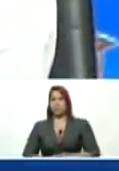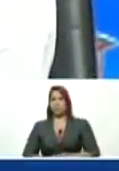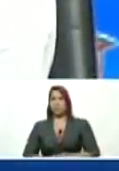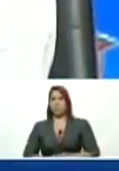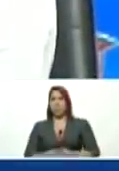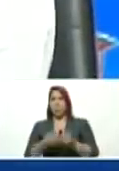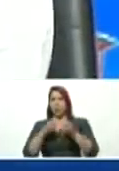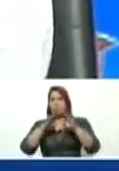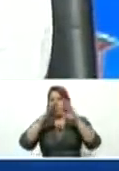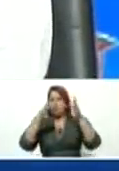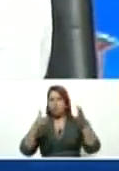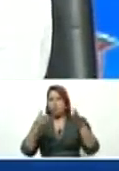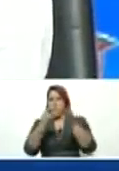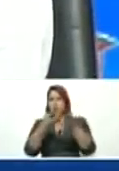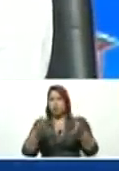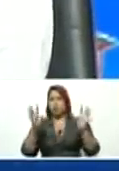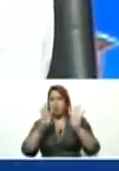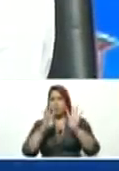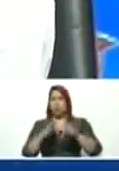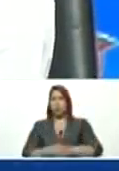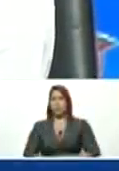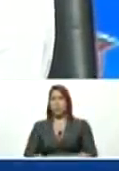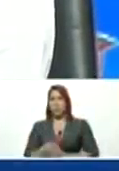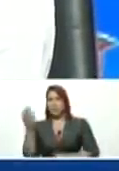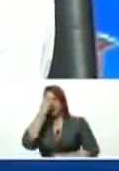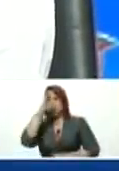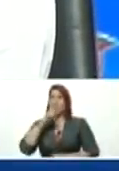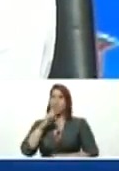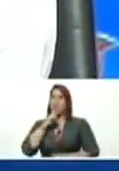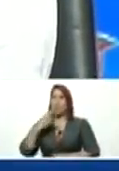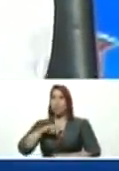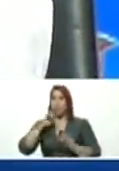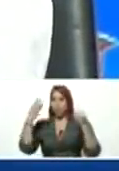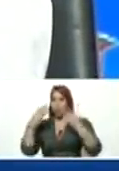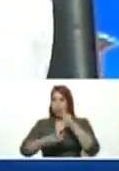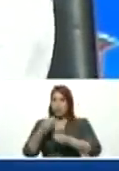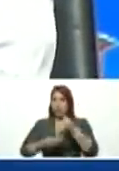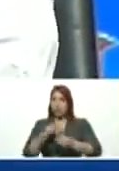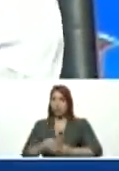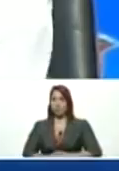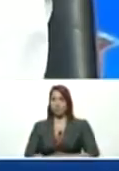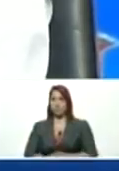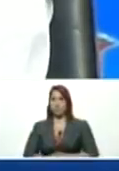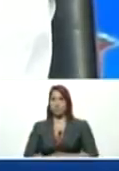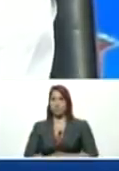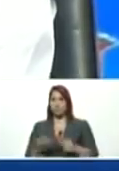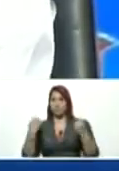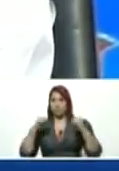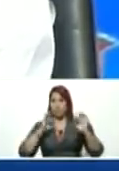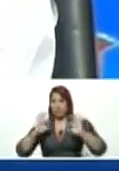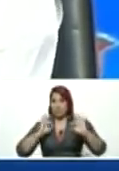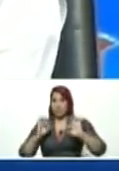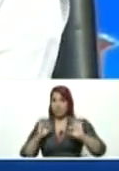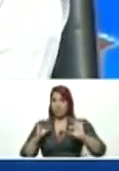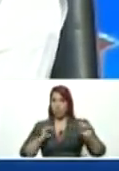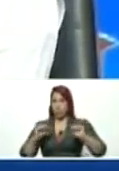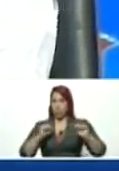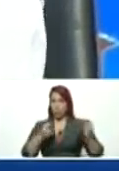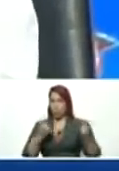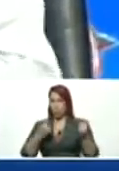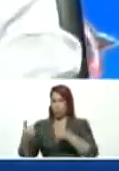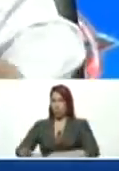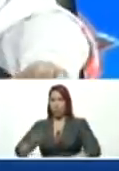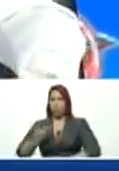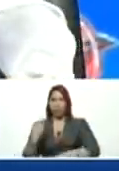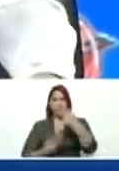felicitarlos por porque en medio de la dificultad lograr hacer este ejercicio de movilización tan importante